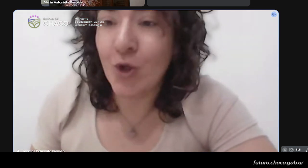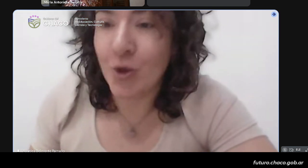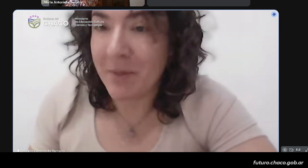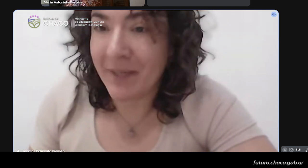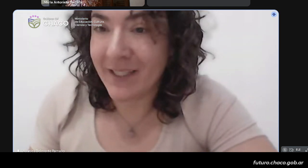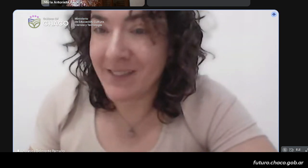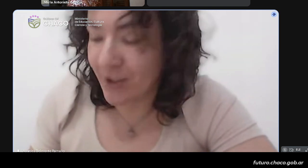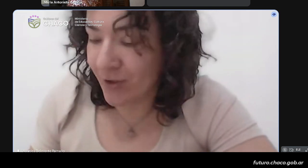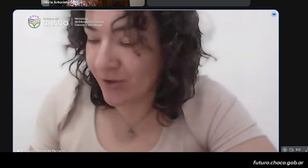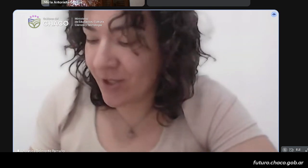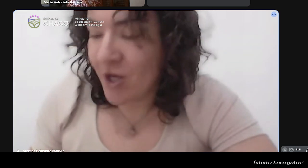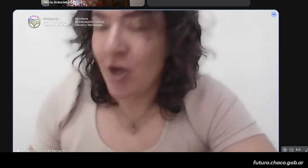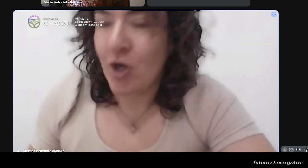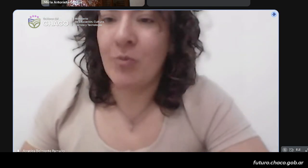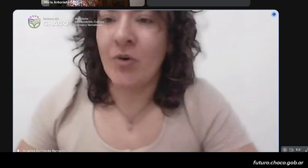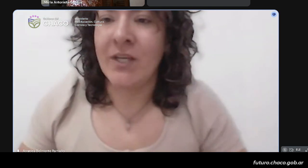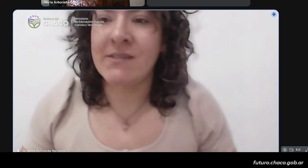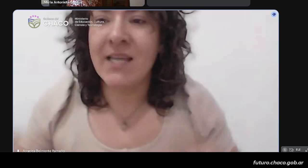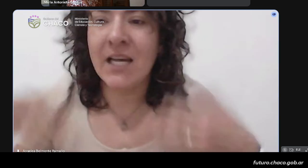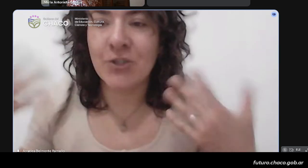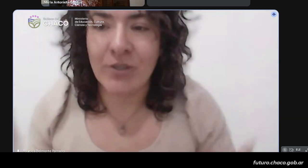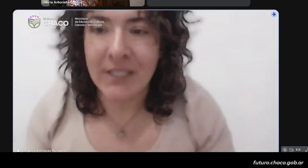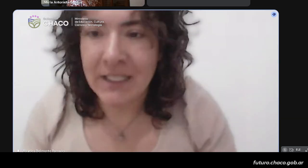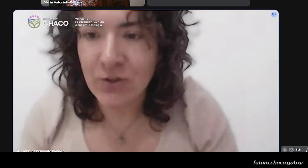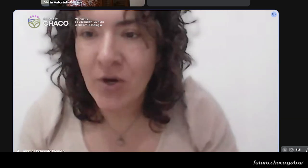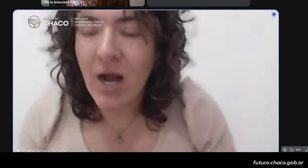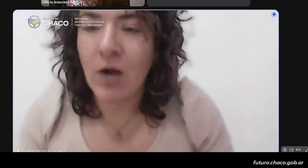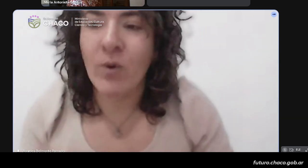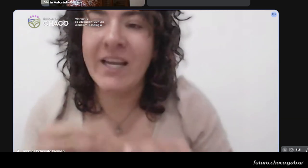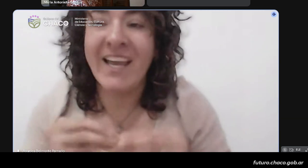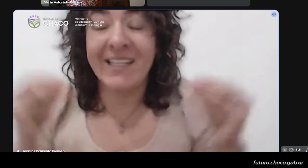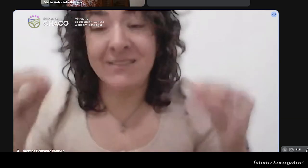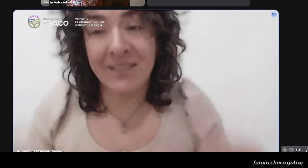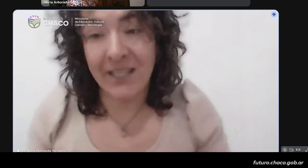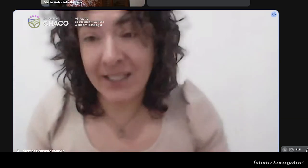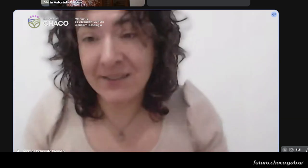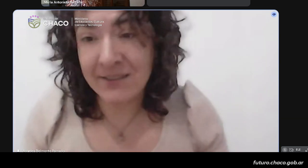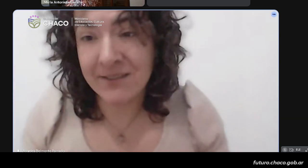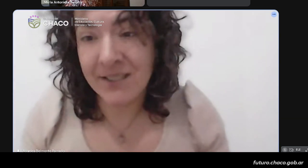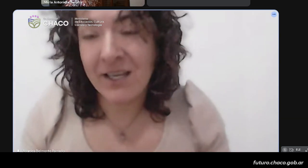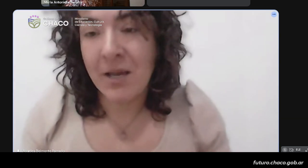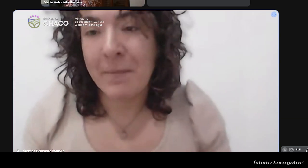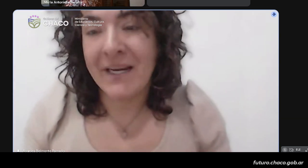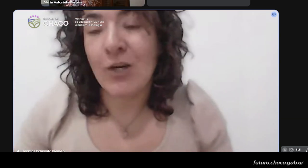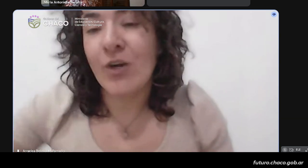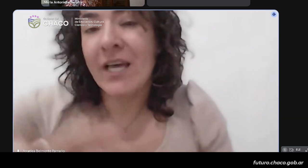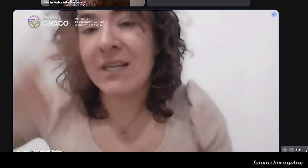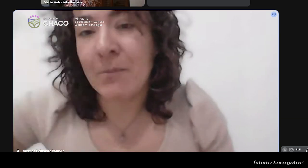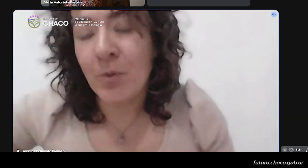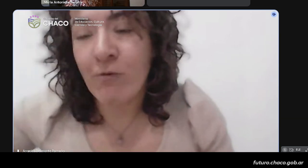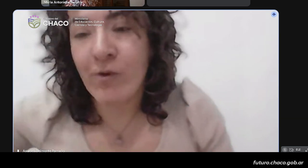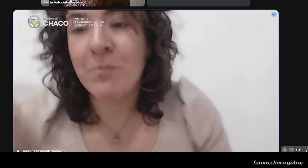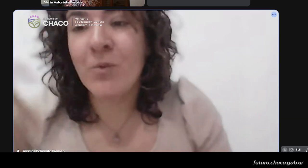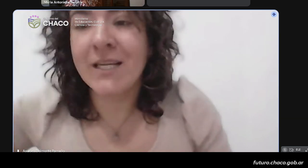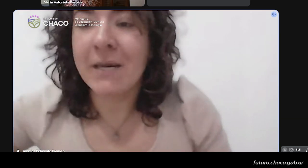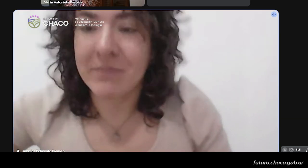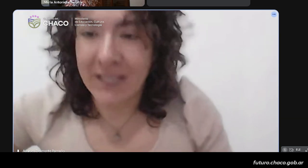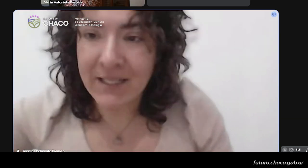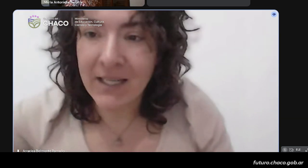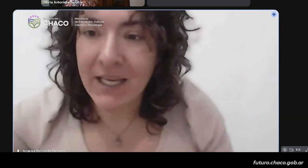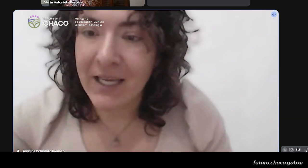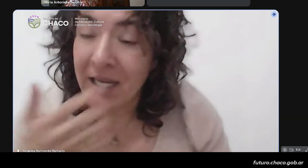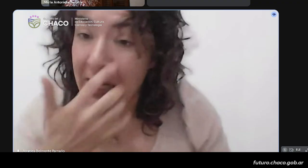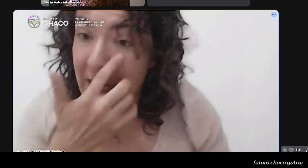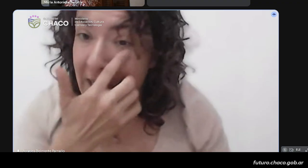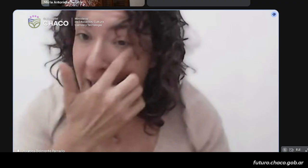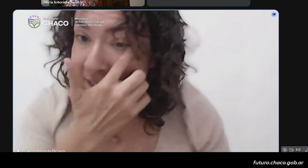para todos, me parece, ¿no? Como irse ayornando a cuál es el interés para no quedar tan por fuera y poder